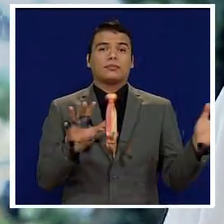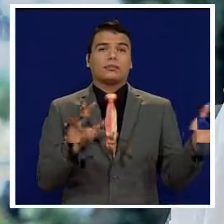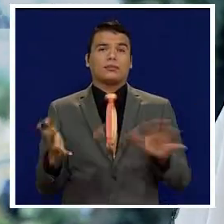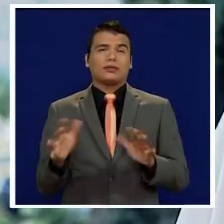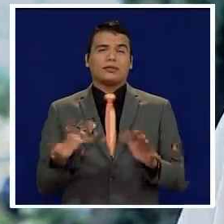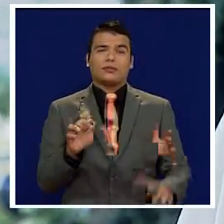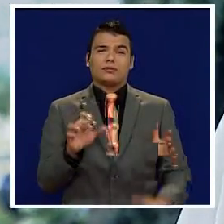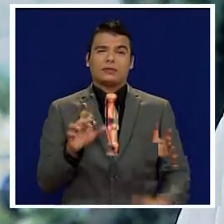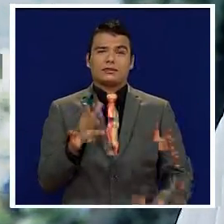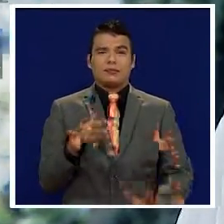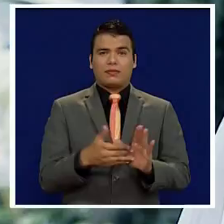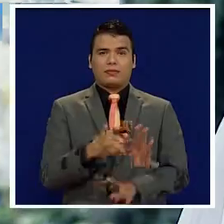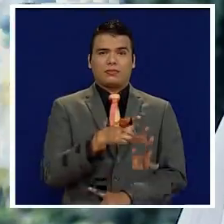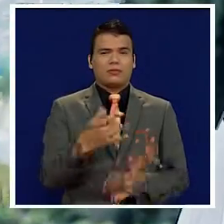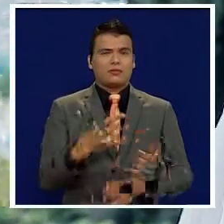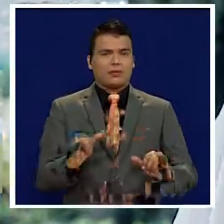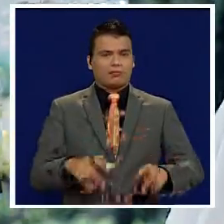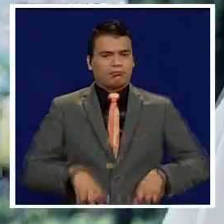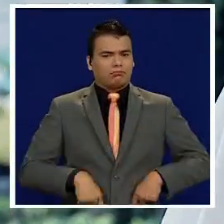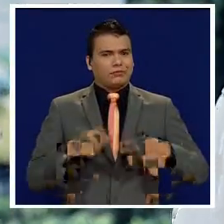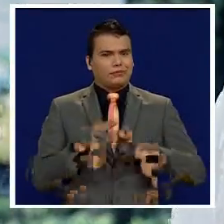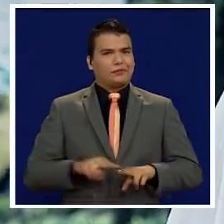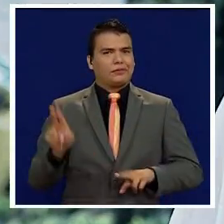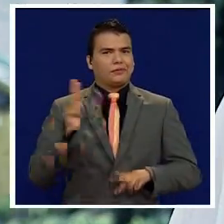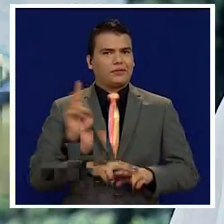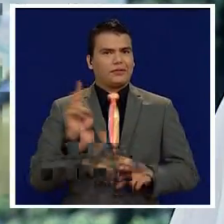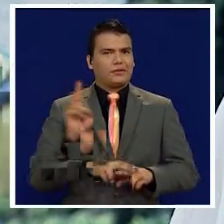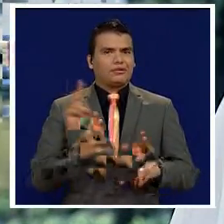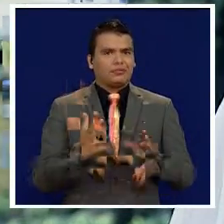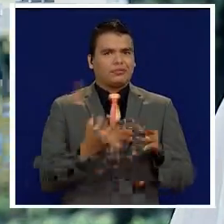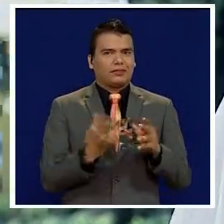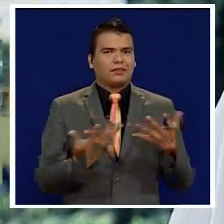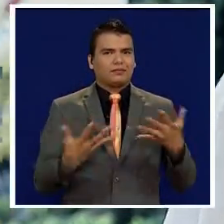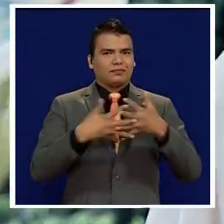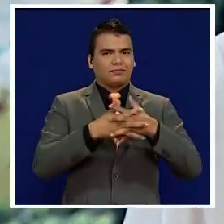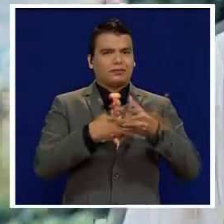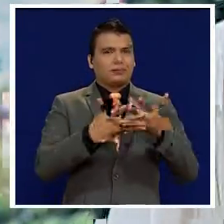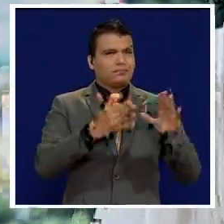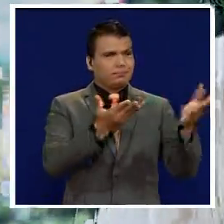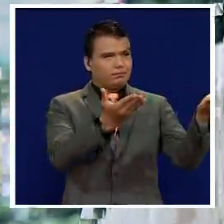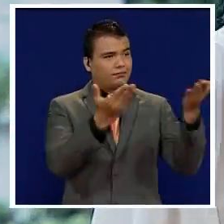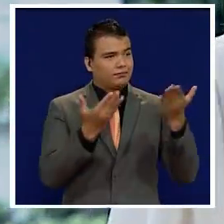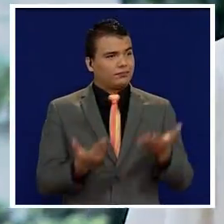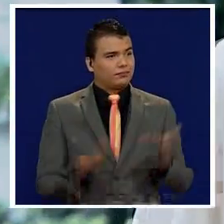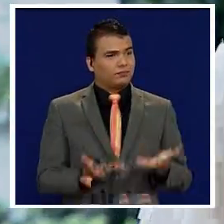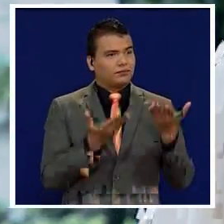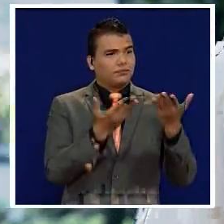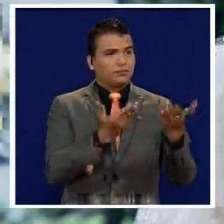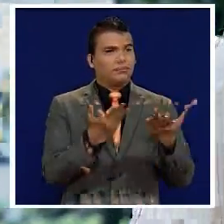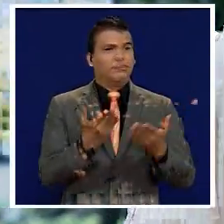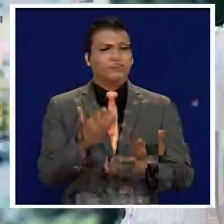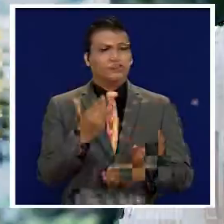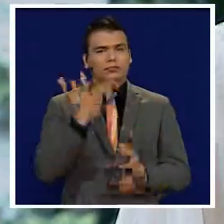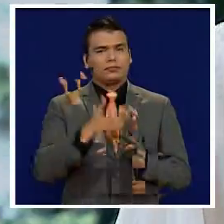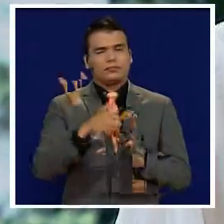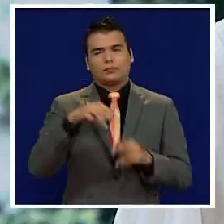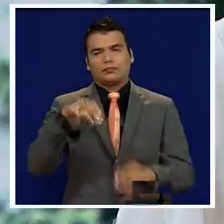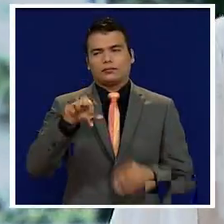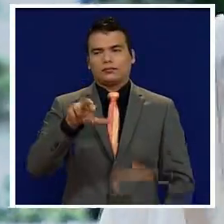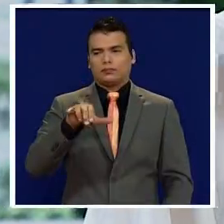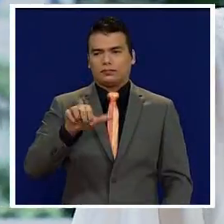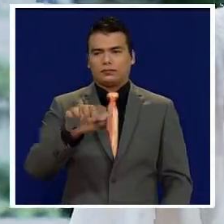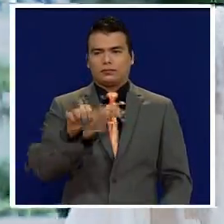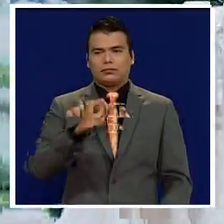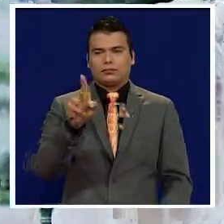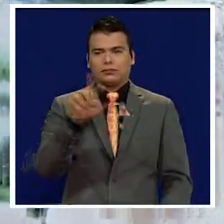se encuentran precisamente en su vida civil. Ahora bien, hasta ahora de la mañana, entonces damos la bienvenida a María Isabel Barón. Ella es la